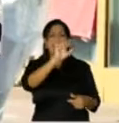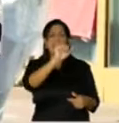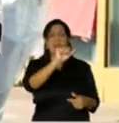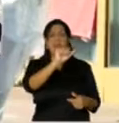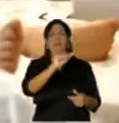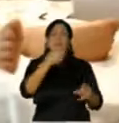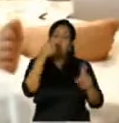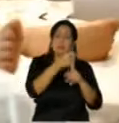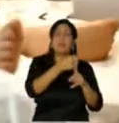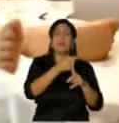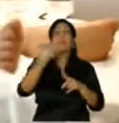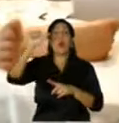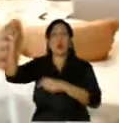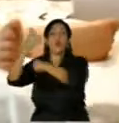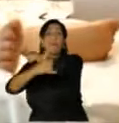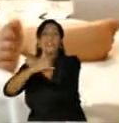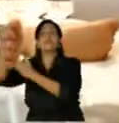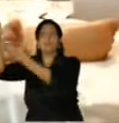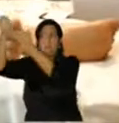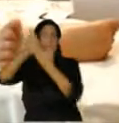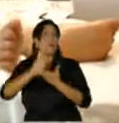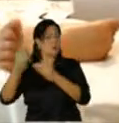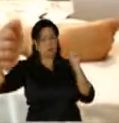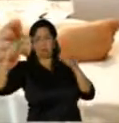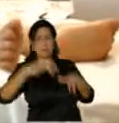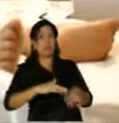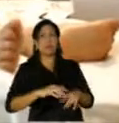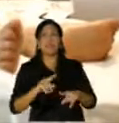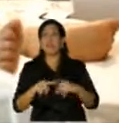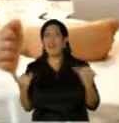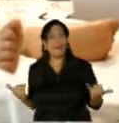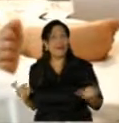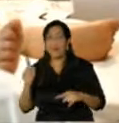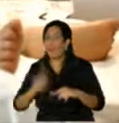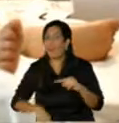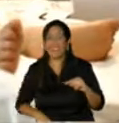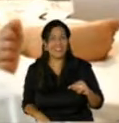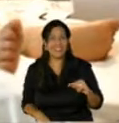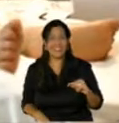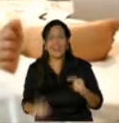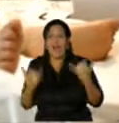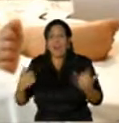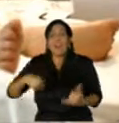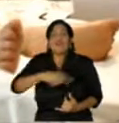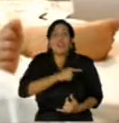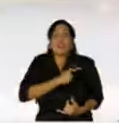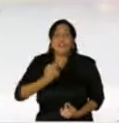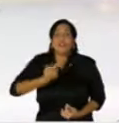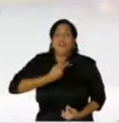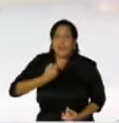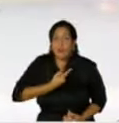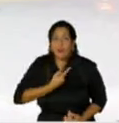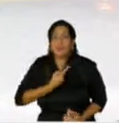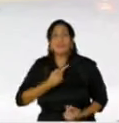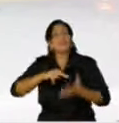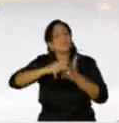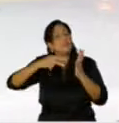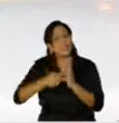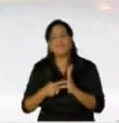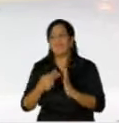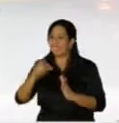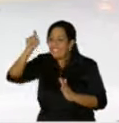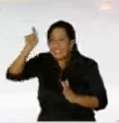por la misma situación. Así que, ¿verdad? Hacemos un llamado a los puertorriqueños a que, por favor, se mantengan en sus casas, sigan cumpliendo con la cuarentena, sigan cumpliendo